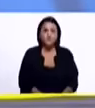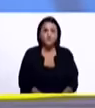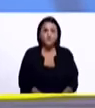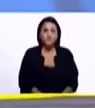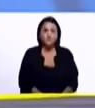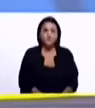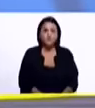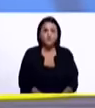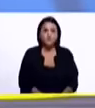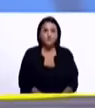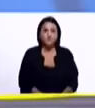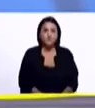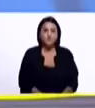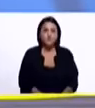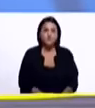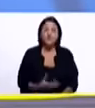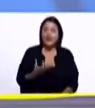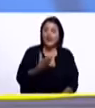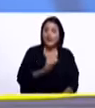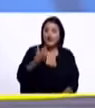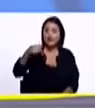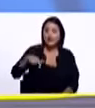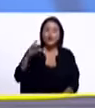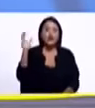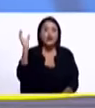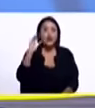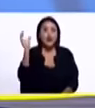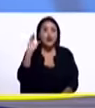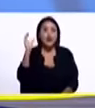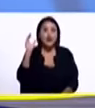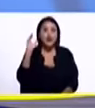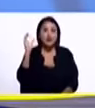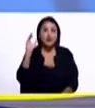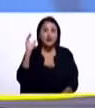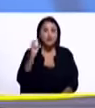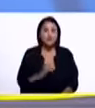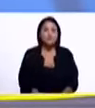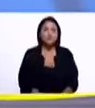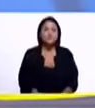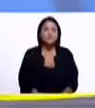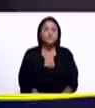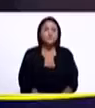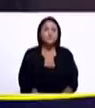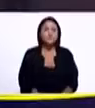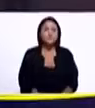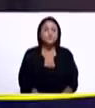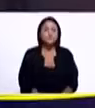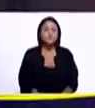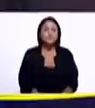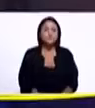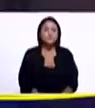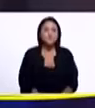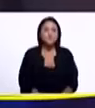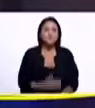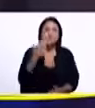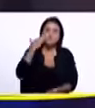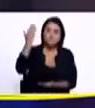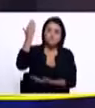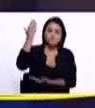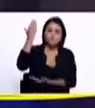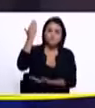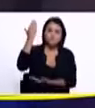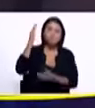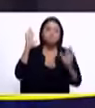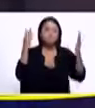legítima y la alcaldesa de Caracas, la capital del país, la almirante en jefa Carmen Teresa Meléndez